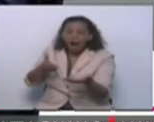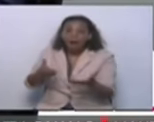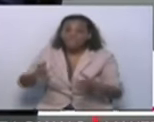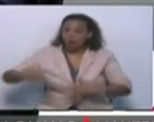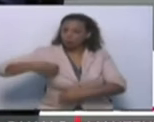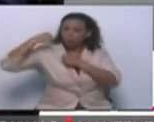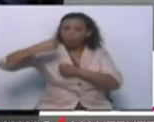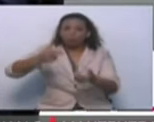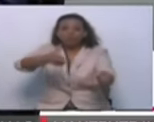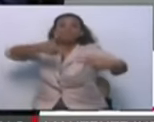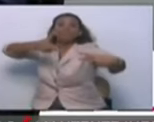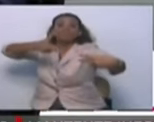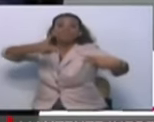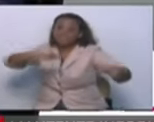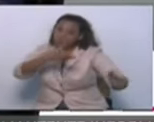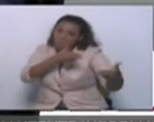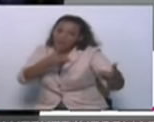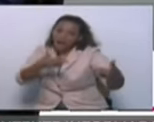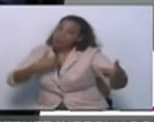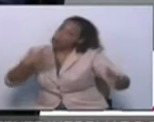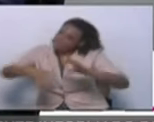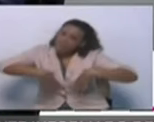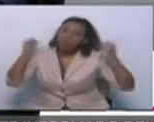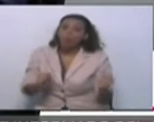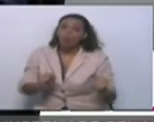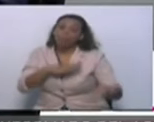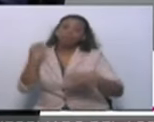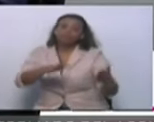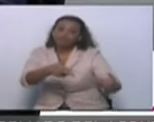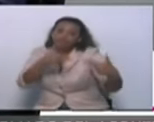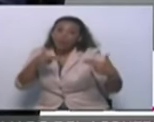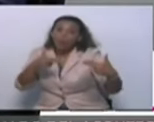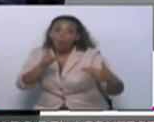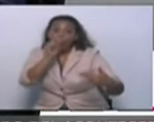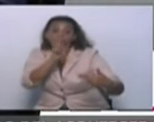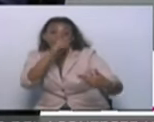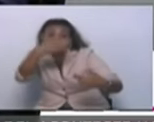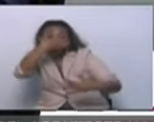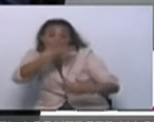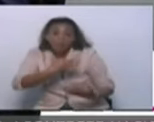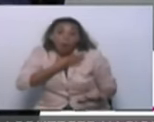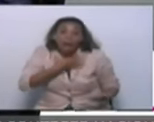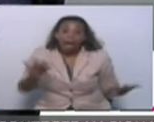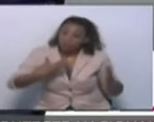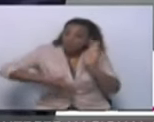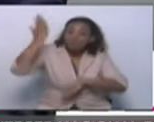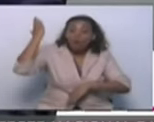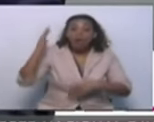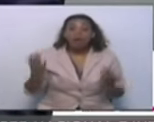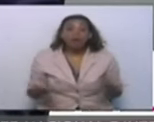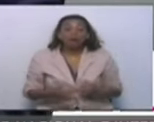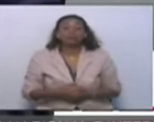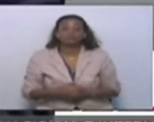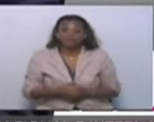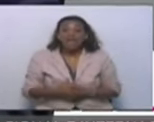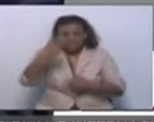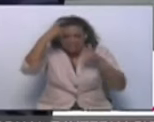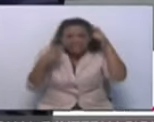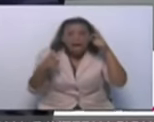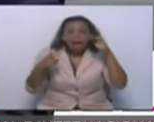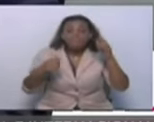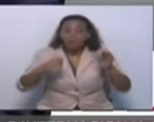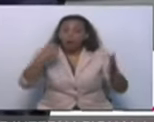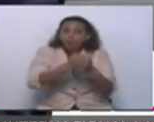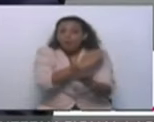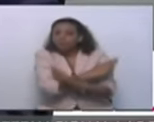levantaron el fusil y le dijeron, si le disparan a este hombre, nos matamos todos. Y los mercenarios, como cobardes, se retiraron. Chávez vino del golpe de